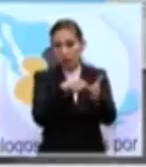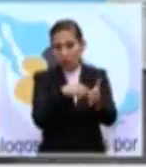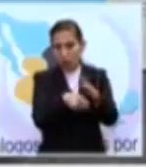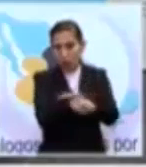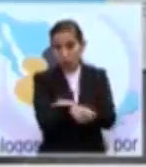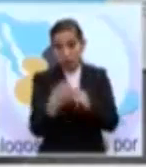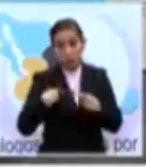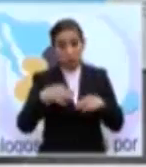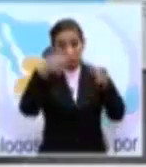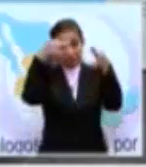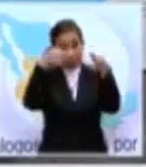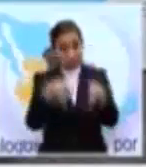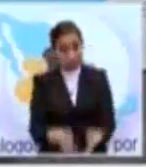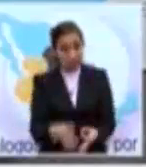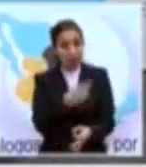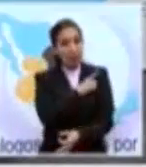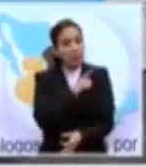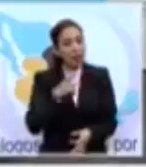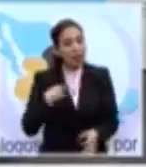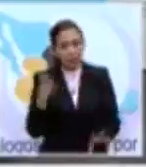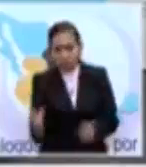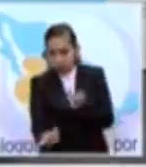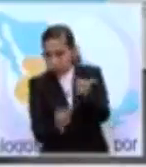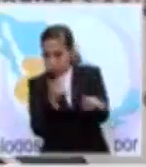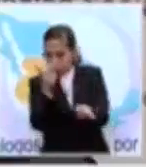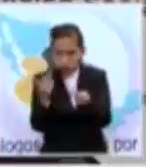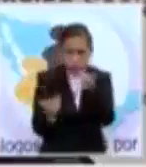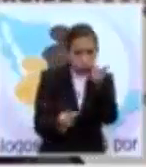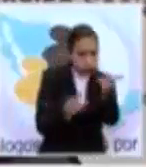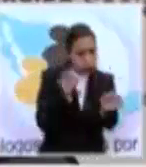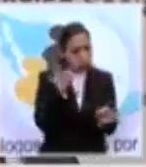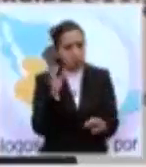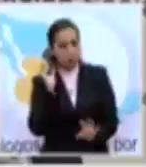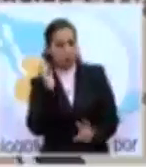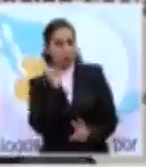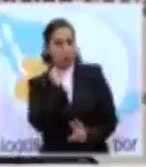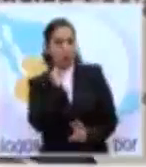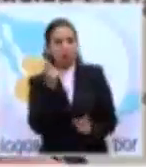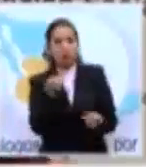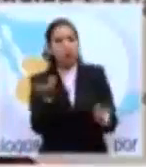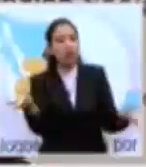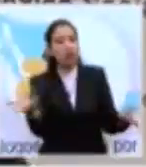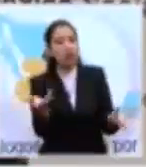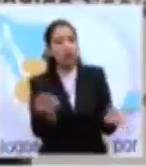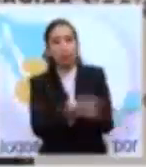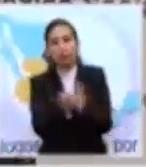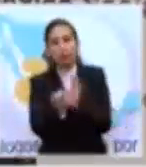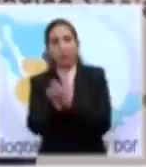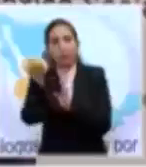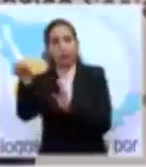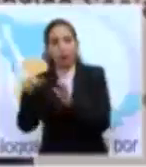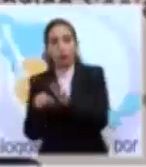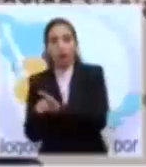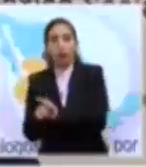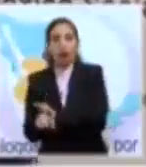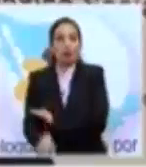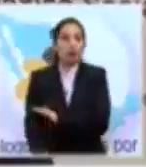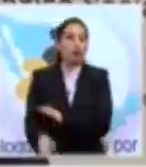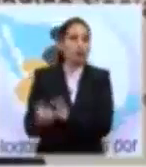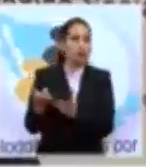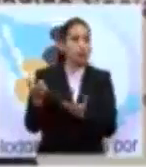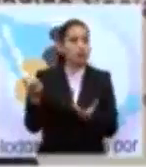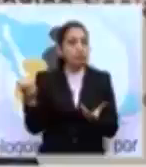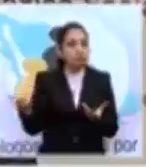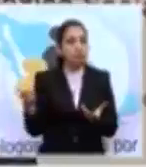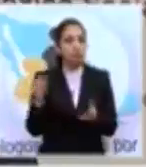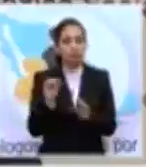proba y que además debe ser cuestionado cuando comparezca al Senado, qué haría en los casos de corrupción tan mencionados en los